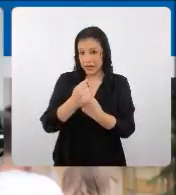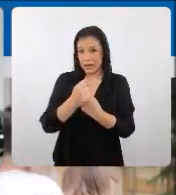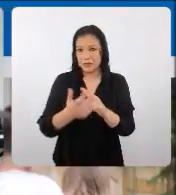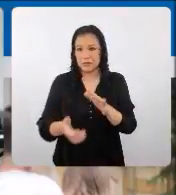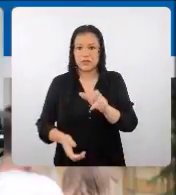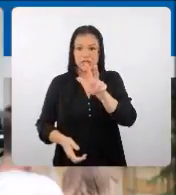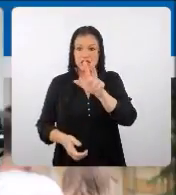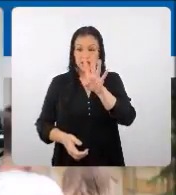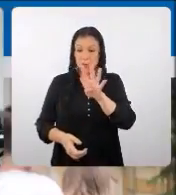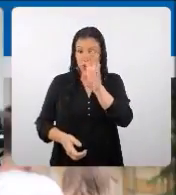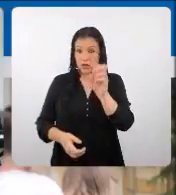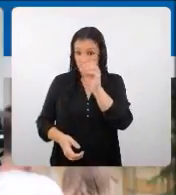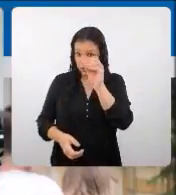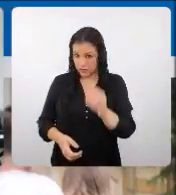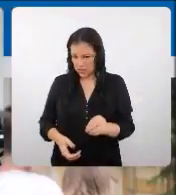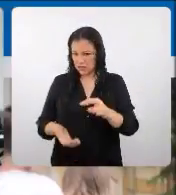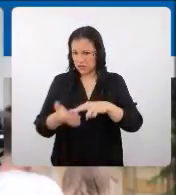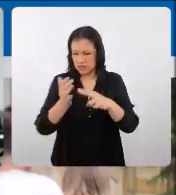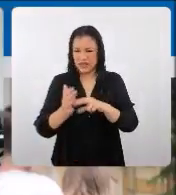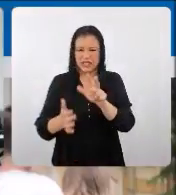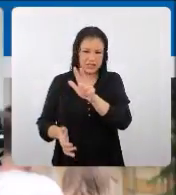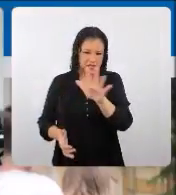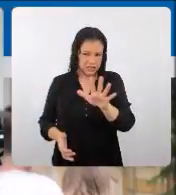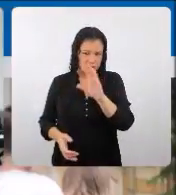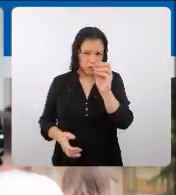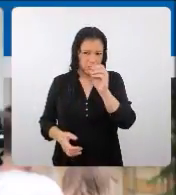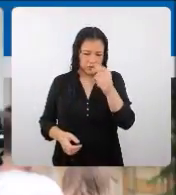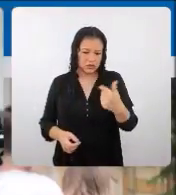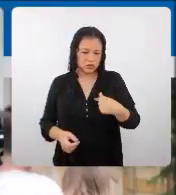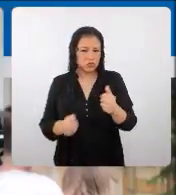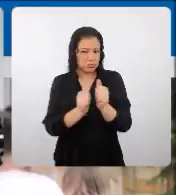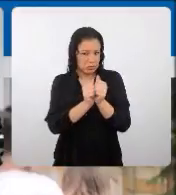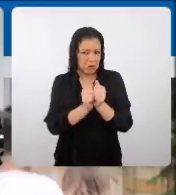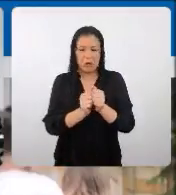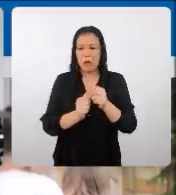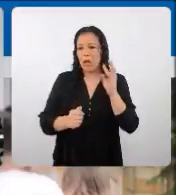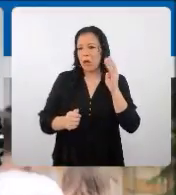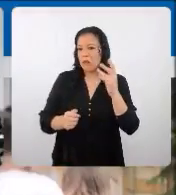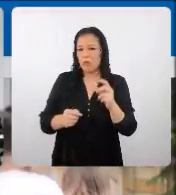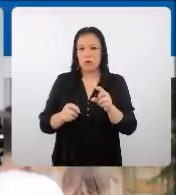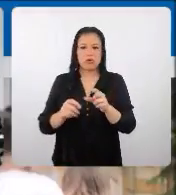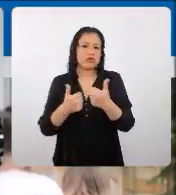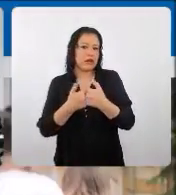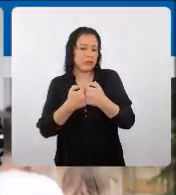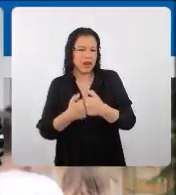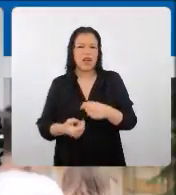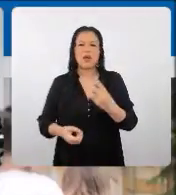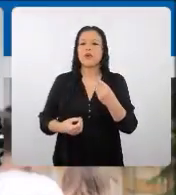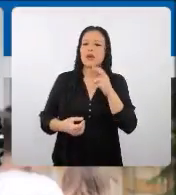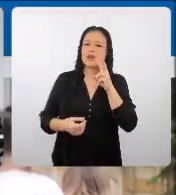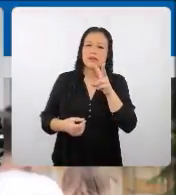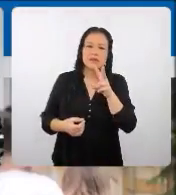34%, eso es un 25% que antes en pareja. Esto se entiende porque